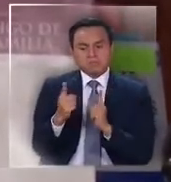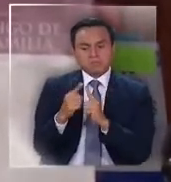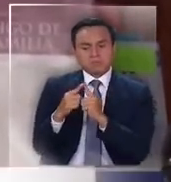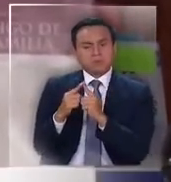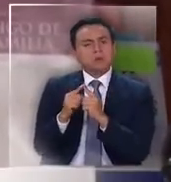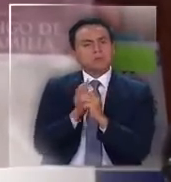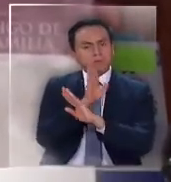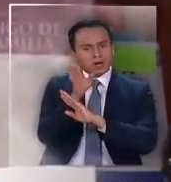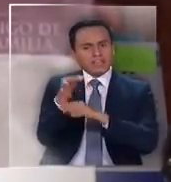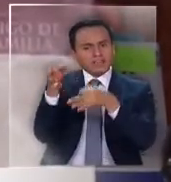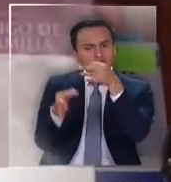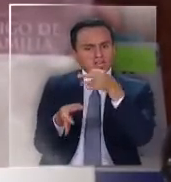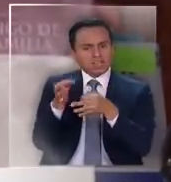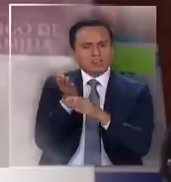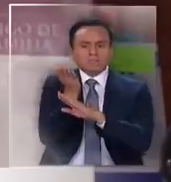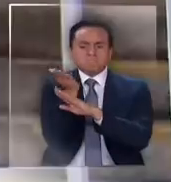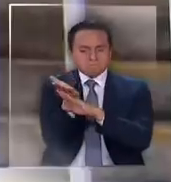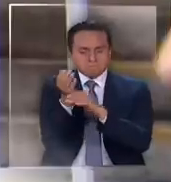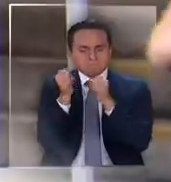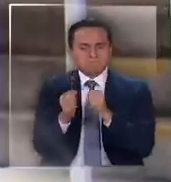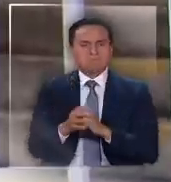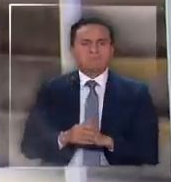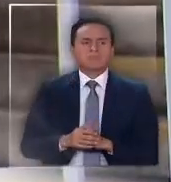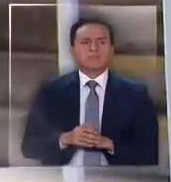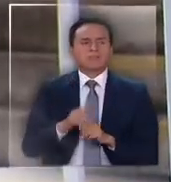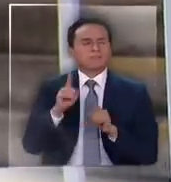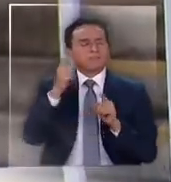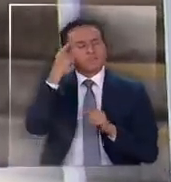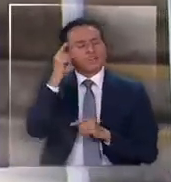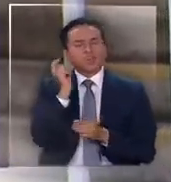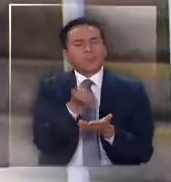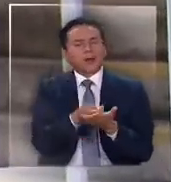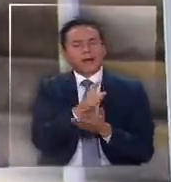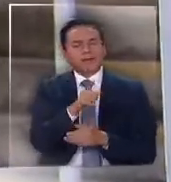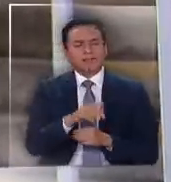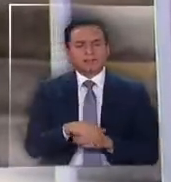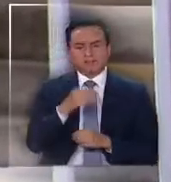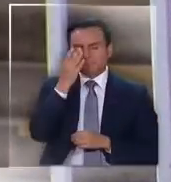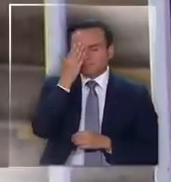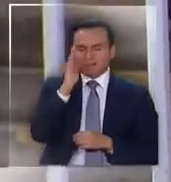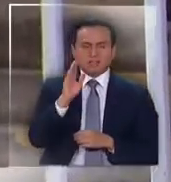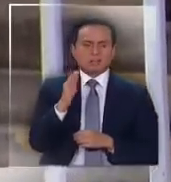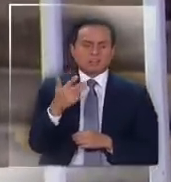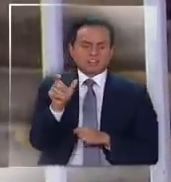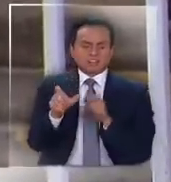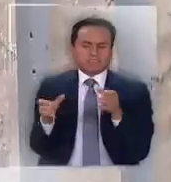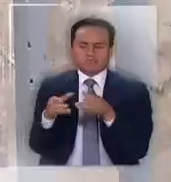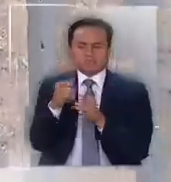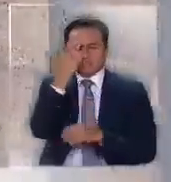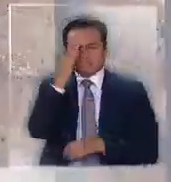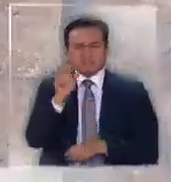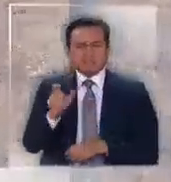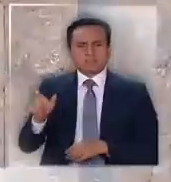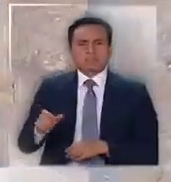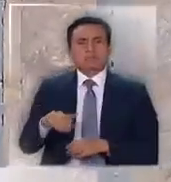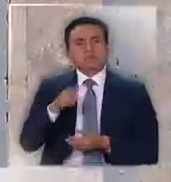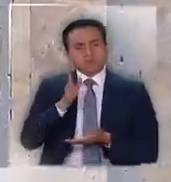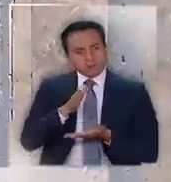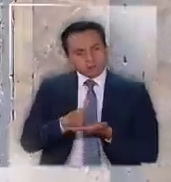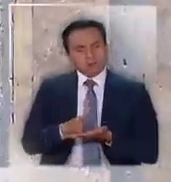pueden llegar al tribunal y hacer este requerimiento. ¿Qué parece los que no pagan? Mal, pues, mala clase la gente. Corresponde,